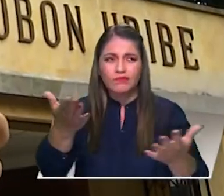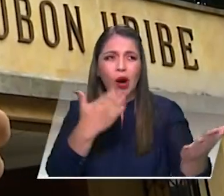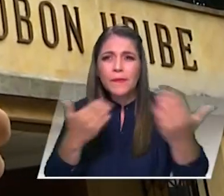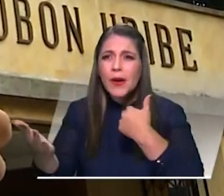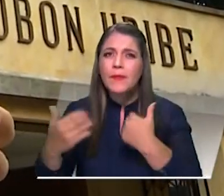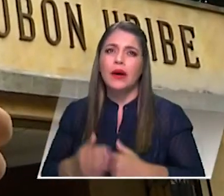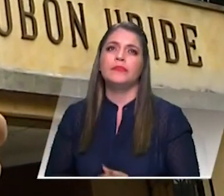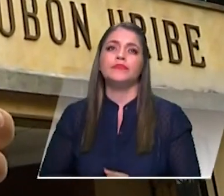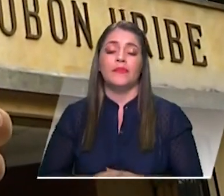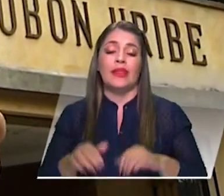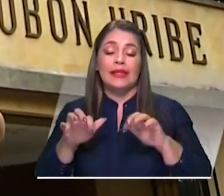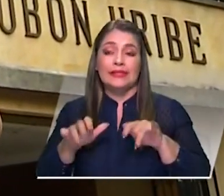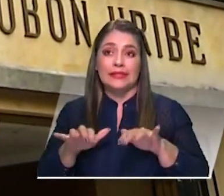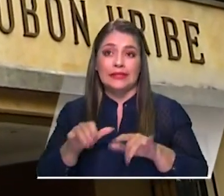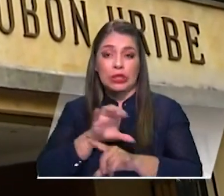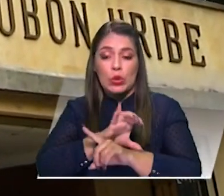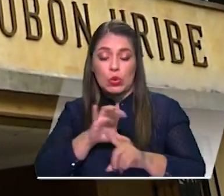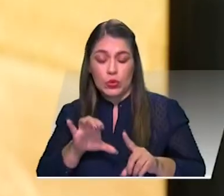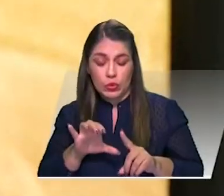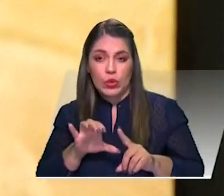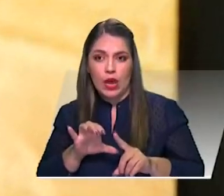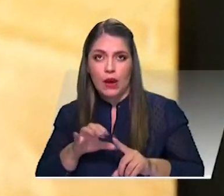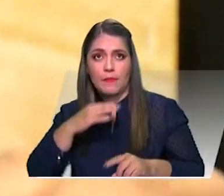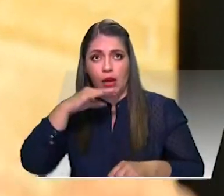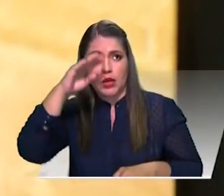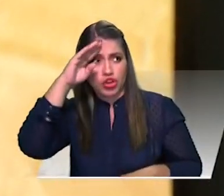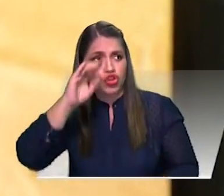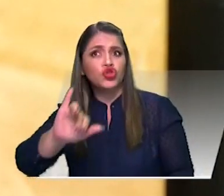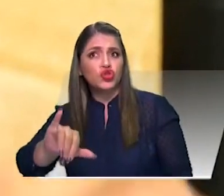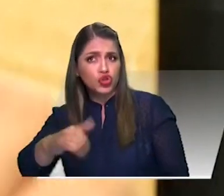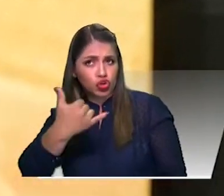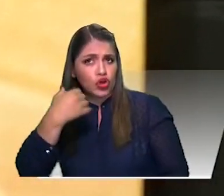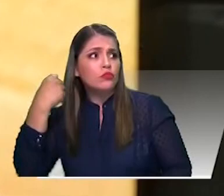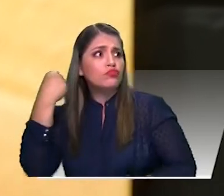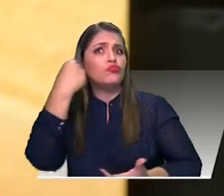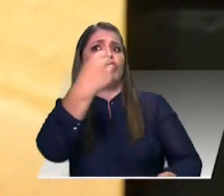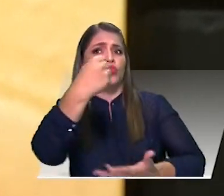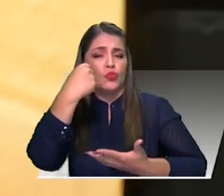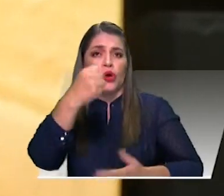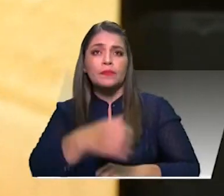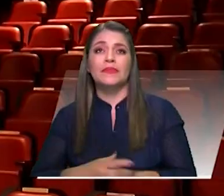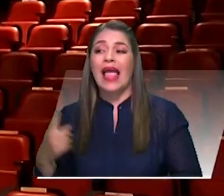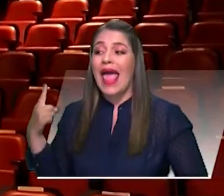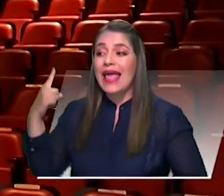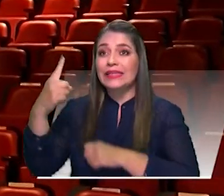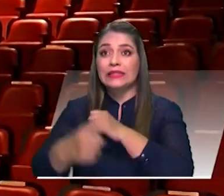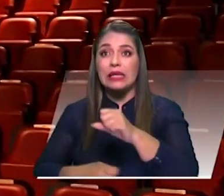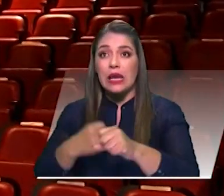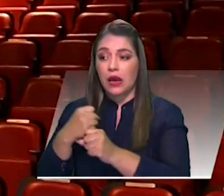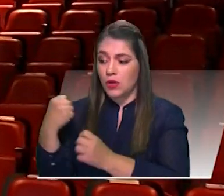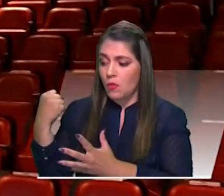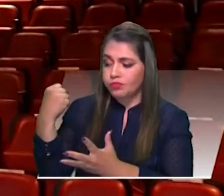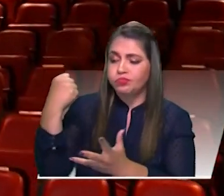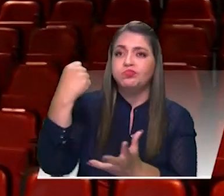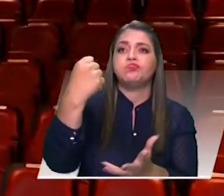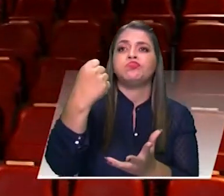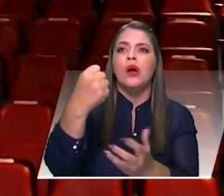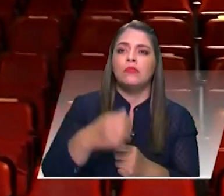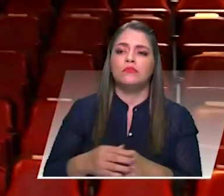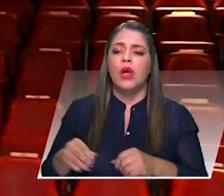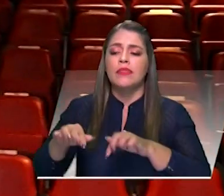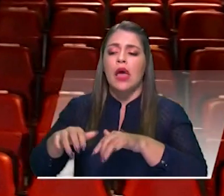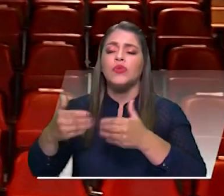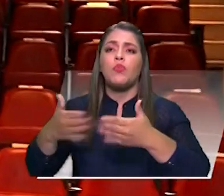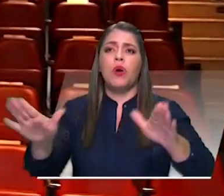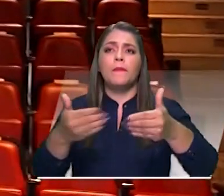Según la Secretaría de Cultura de Medellín, sí se ha invertido en el antídoto. Este año se hizo un aumento en el programa Salas Abiertas, que